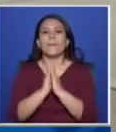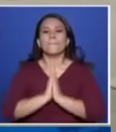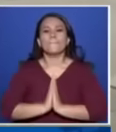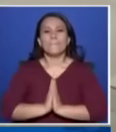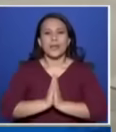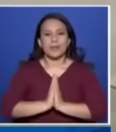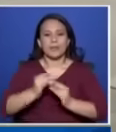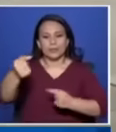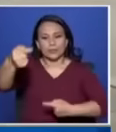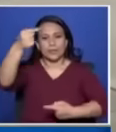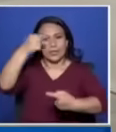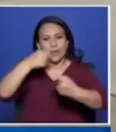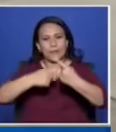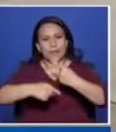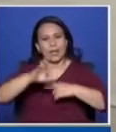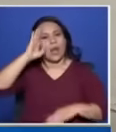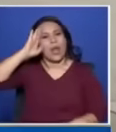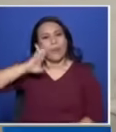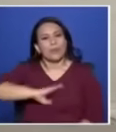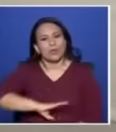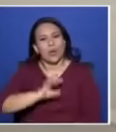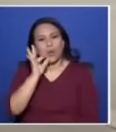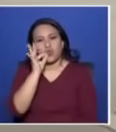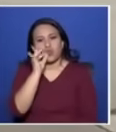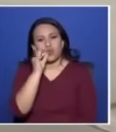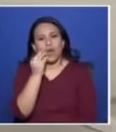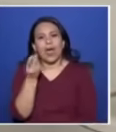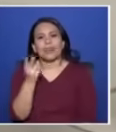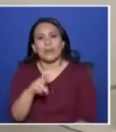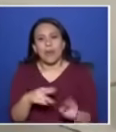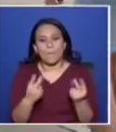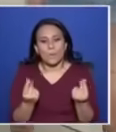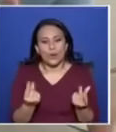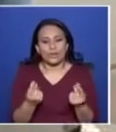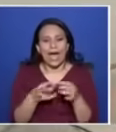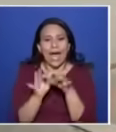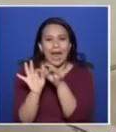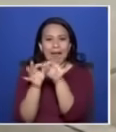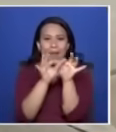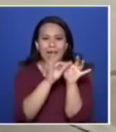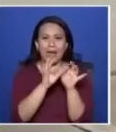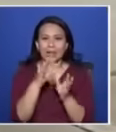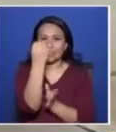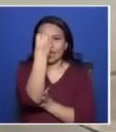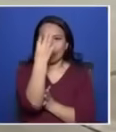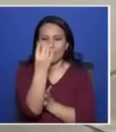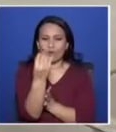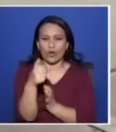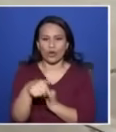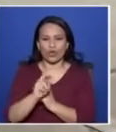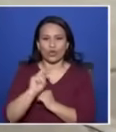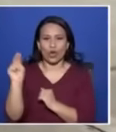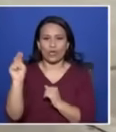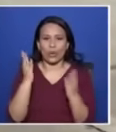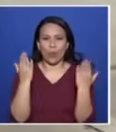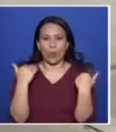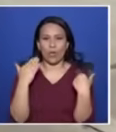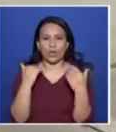la presencia de los agentes de tránsito o también la pronta reparación del sistema semafórico en este punto del norte de Guayaquil.